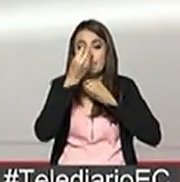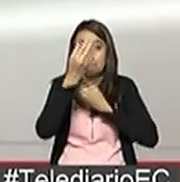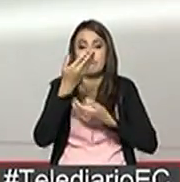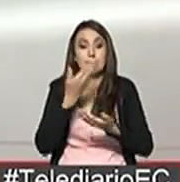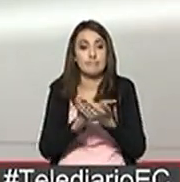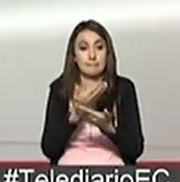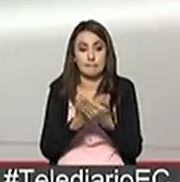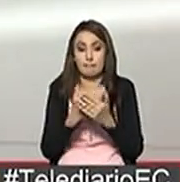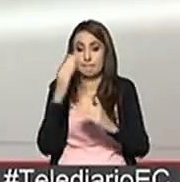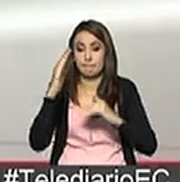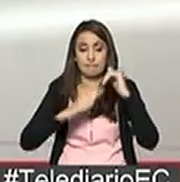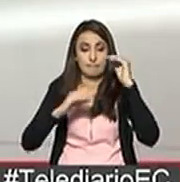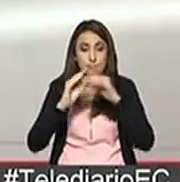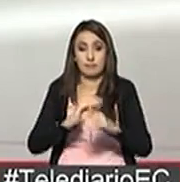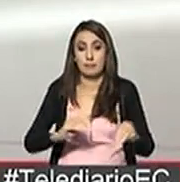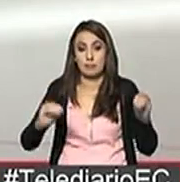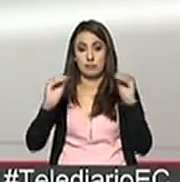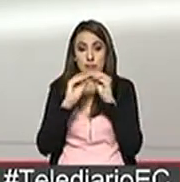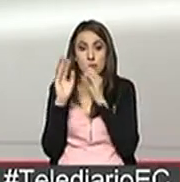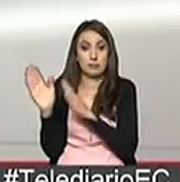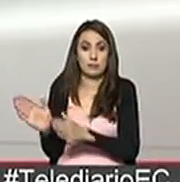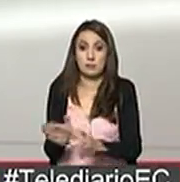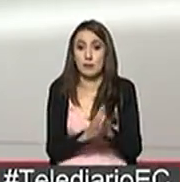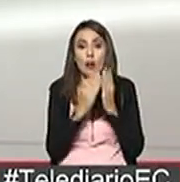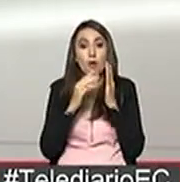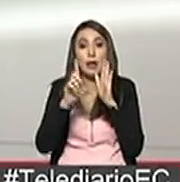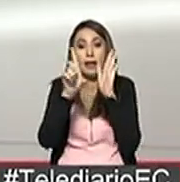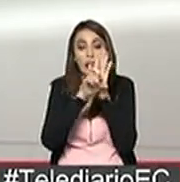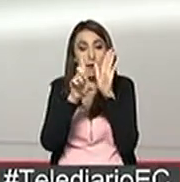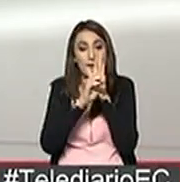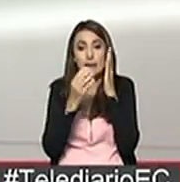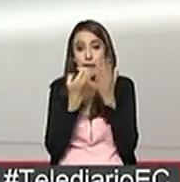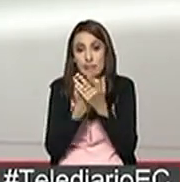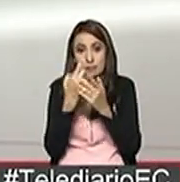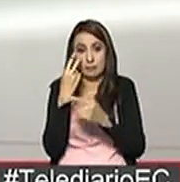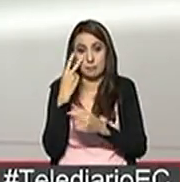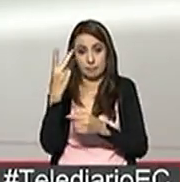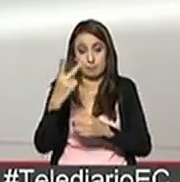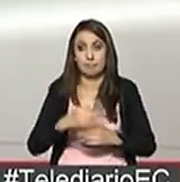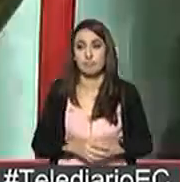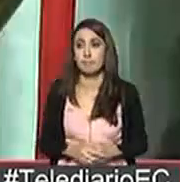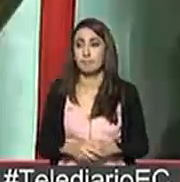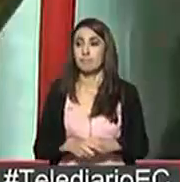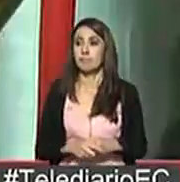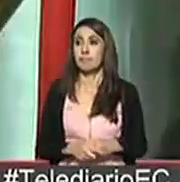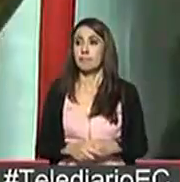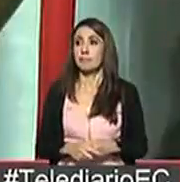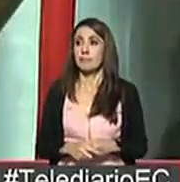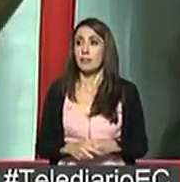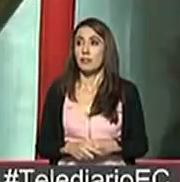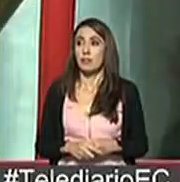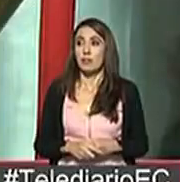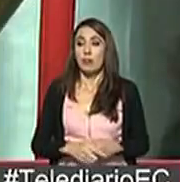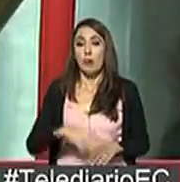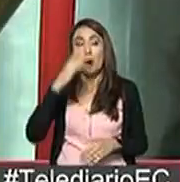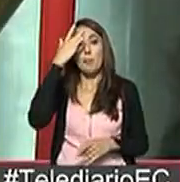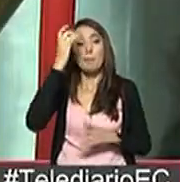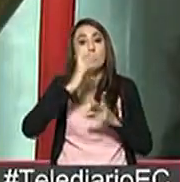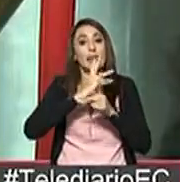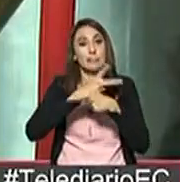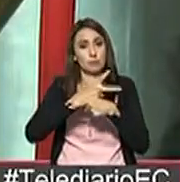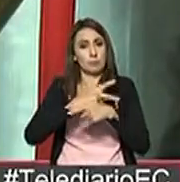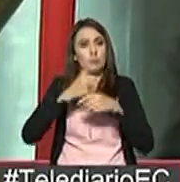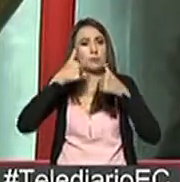propuestas que están contenidas en la propuesta de ley de crecimiento económico. Escuchemos. Porque es un producto de muy